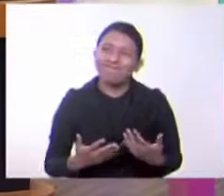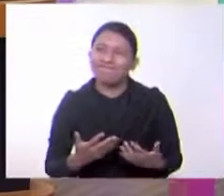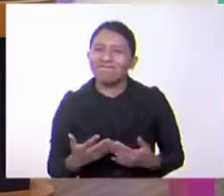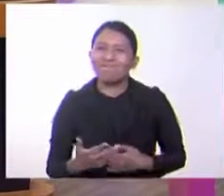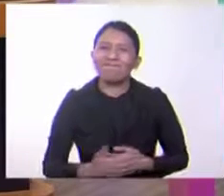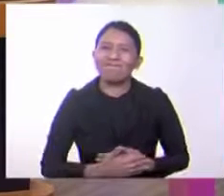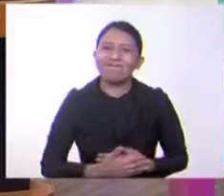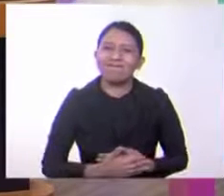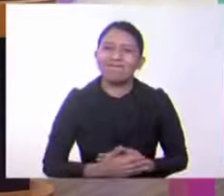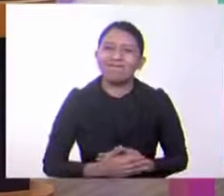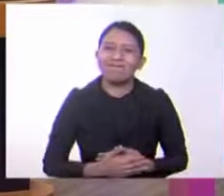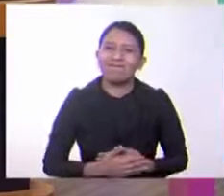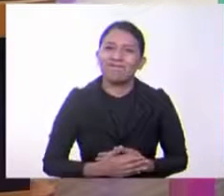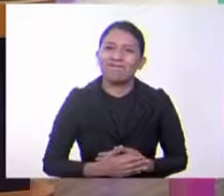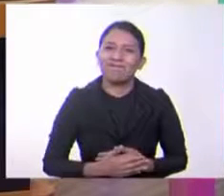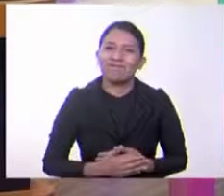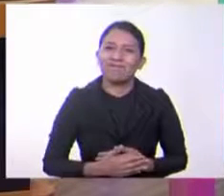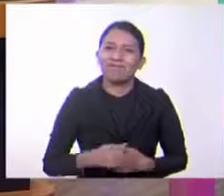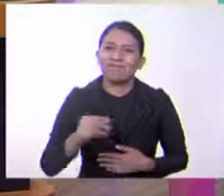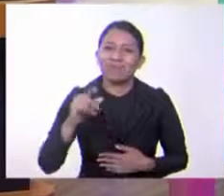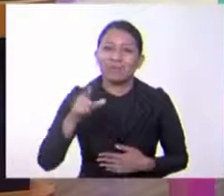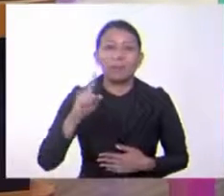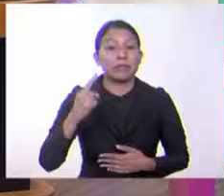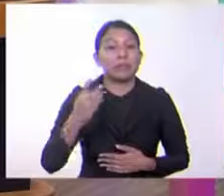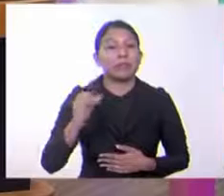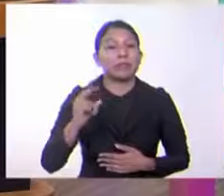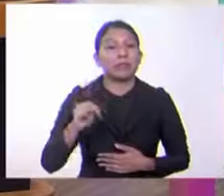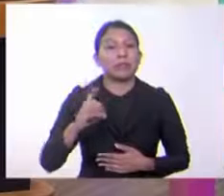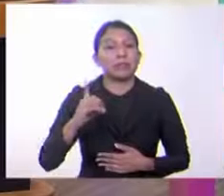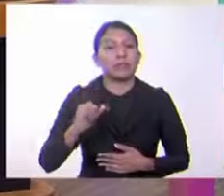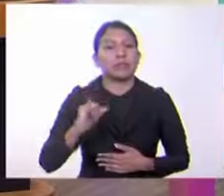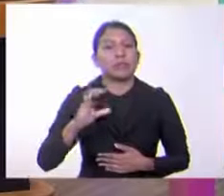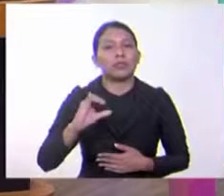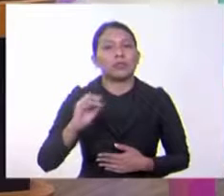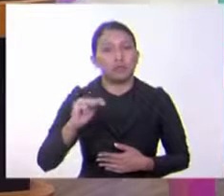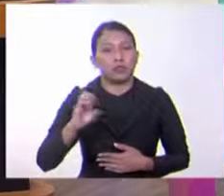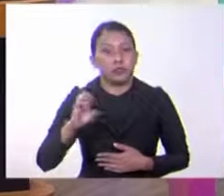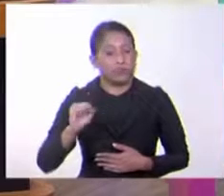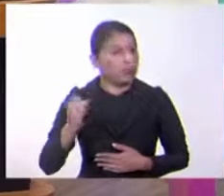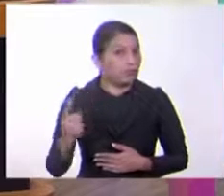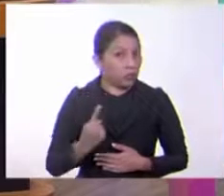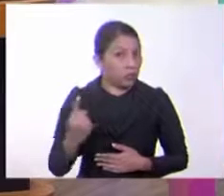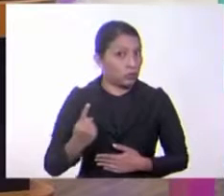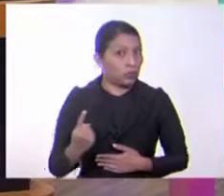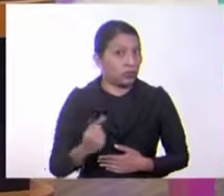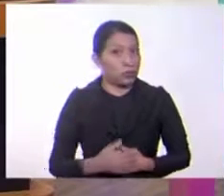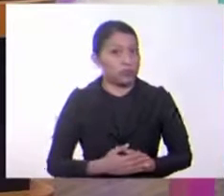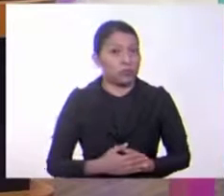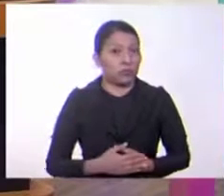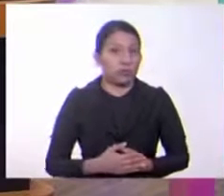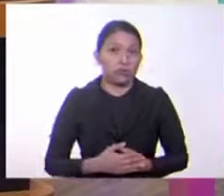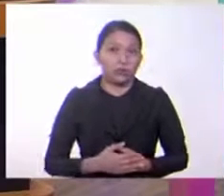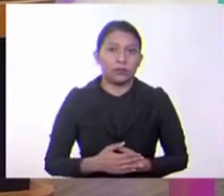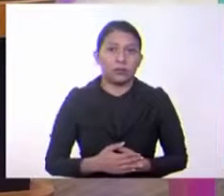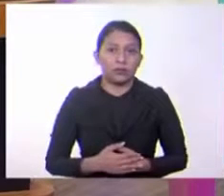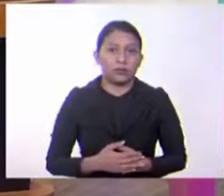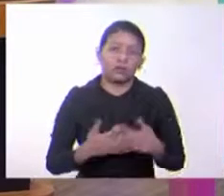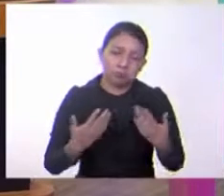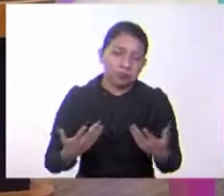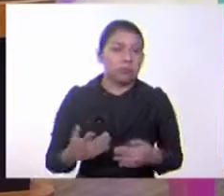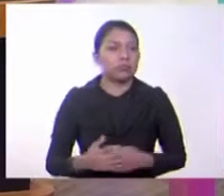al inicio solo habíamos dicho que eran condiciones. ¿Sí? Condiciones. Resultados podríamos, cualquier cosa.